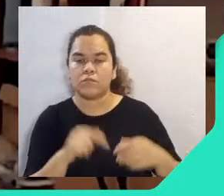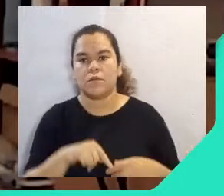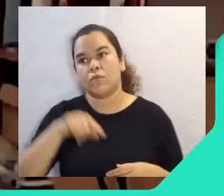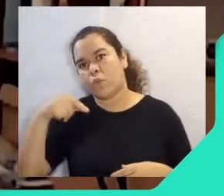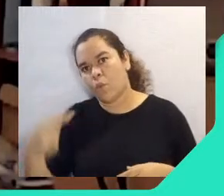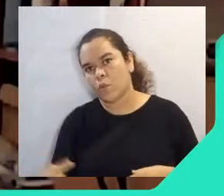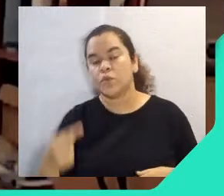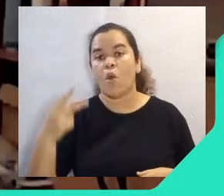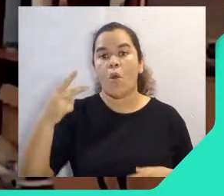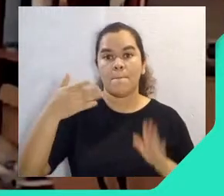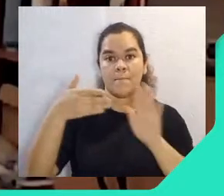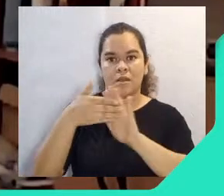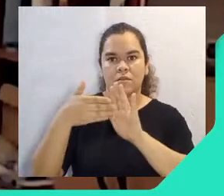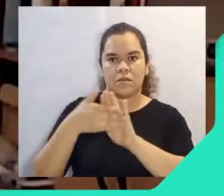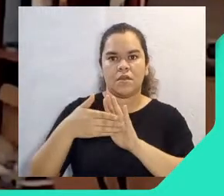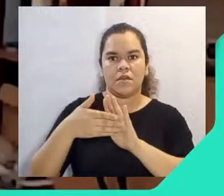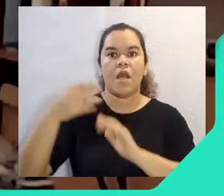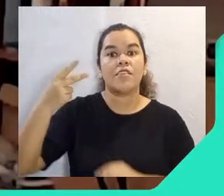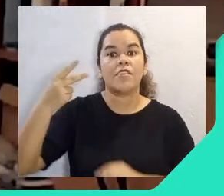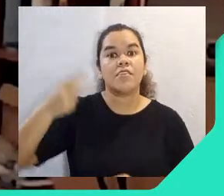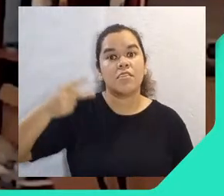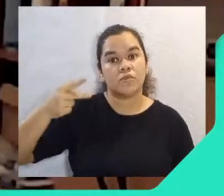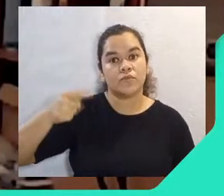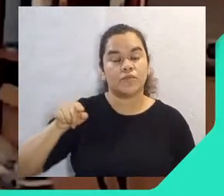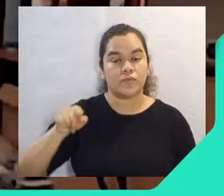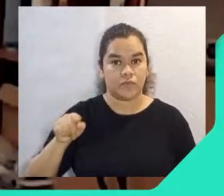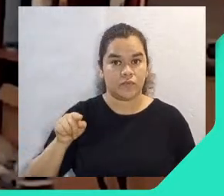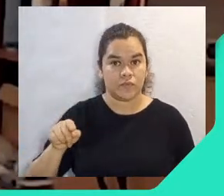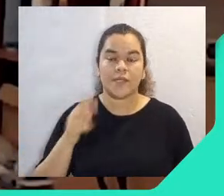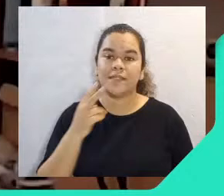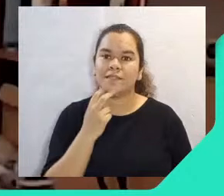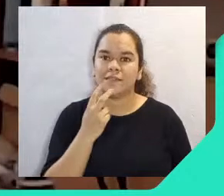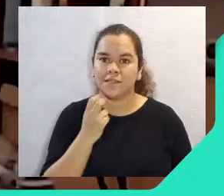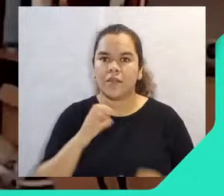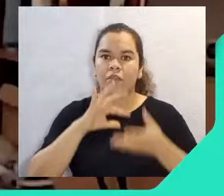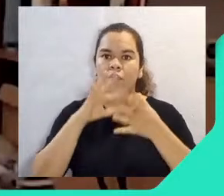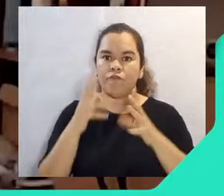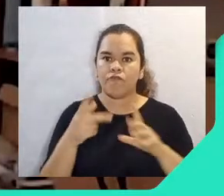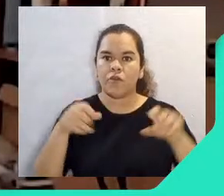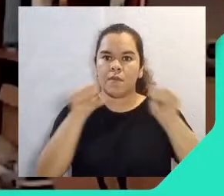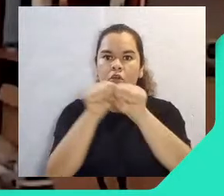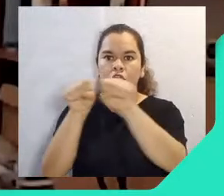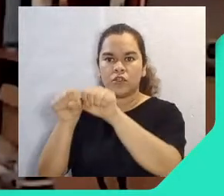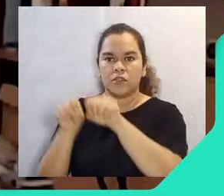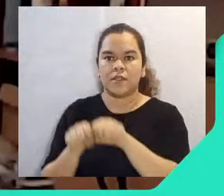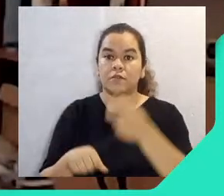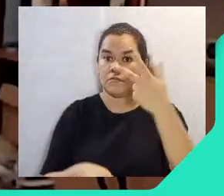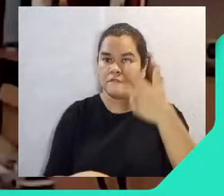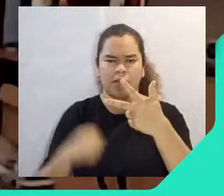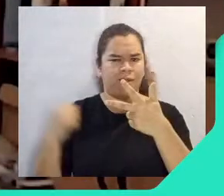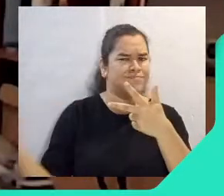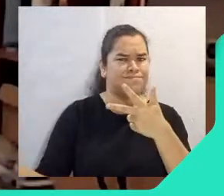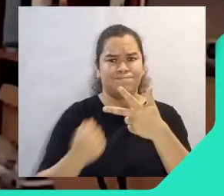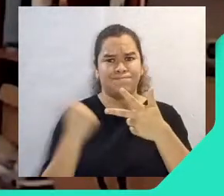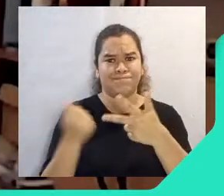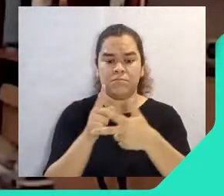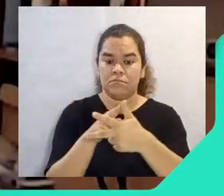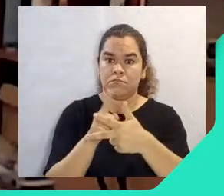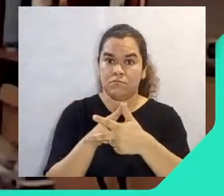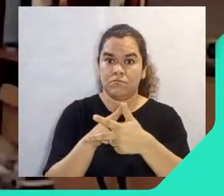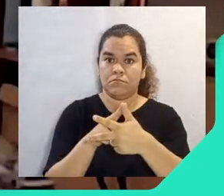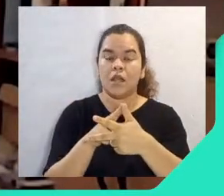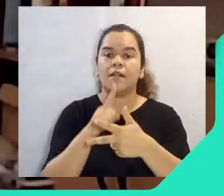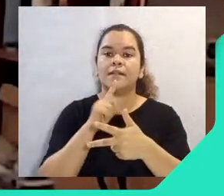se les va a enseñar tres equipamientos fundamentales del sistema eléctrico, que son el transformador,